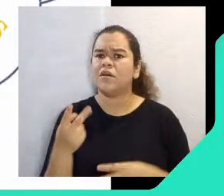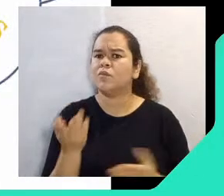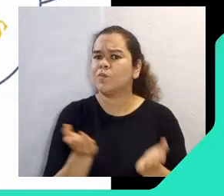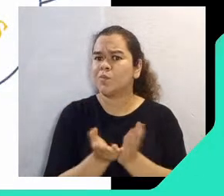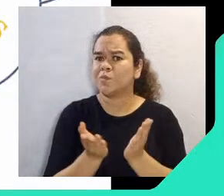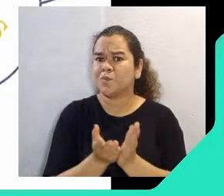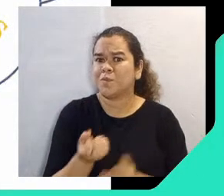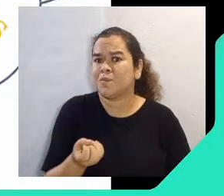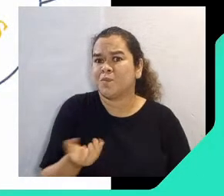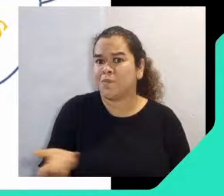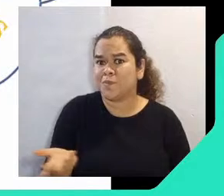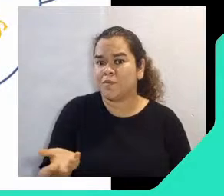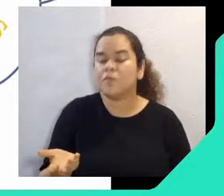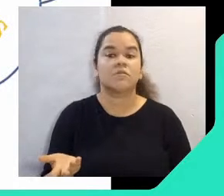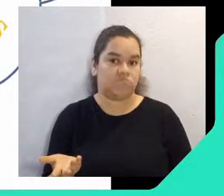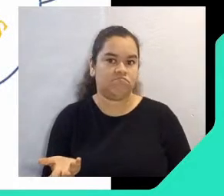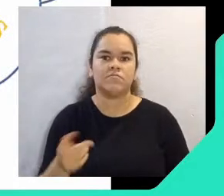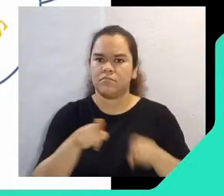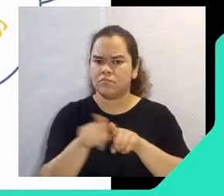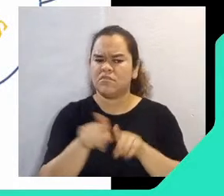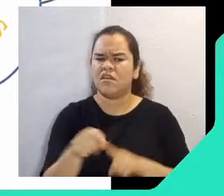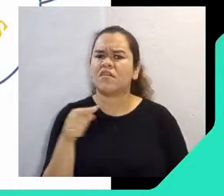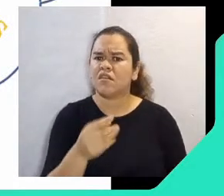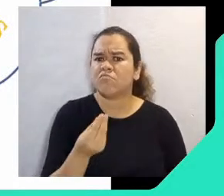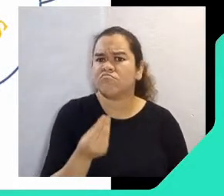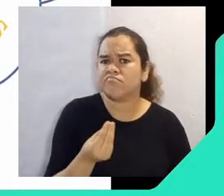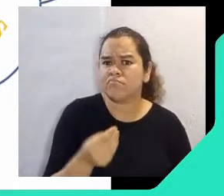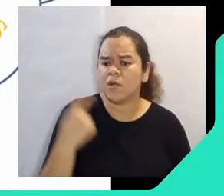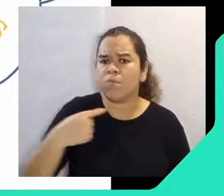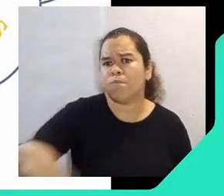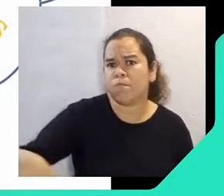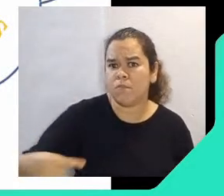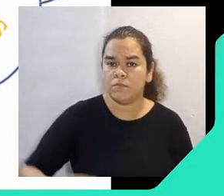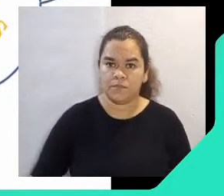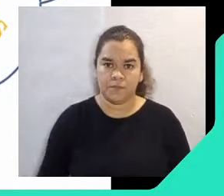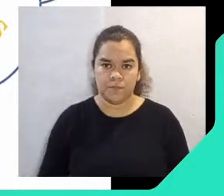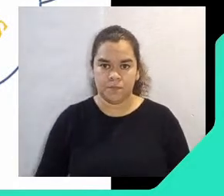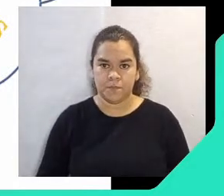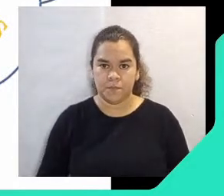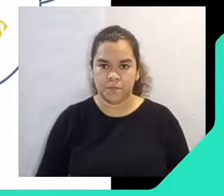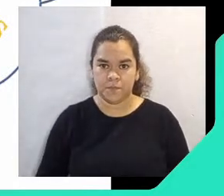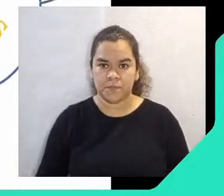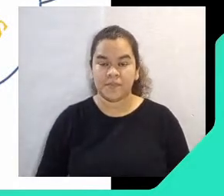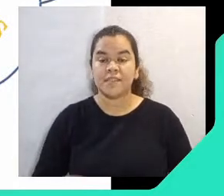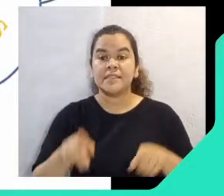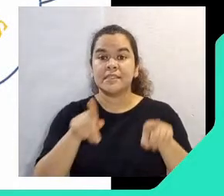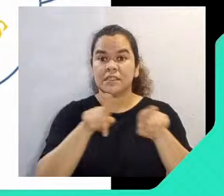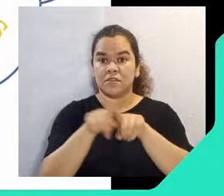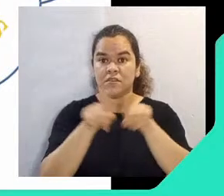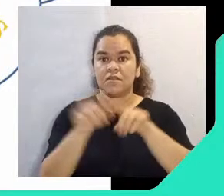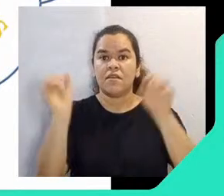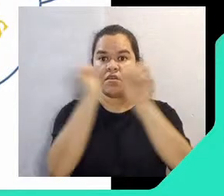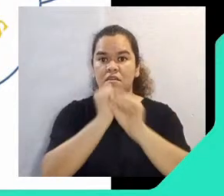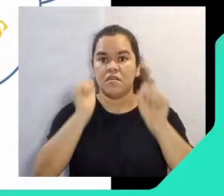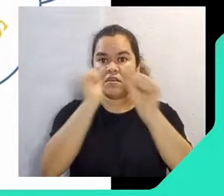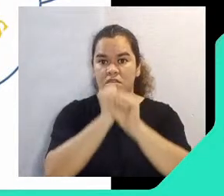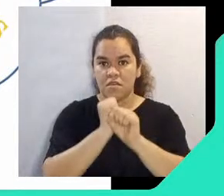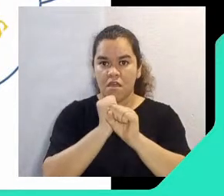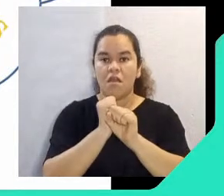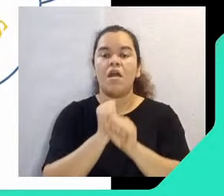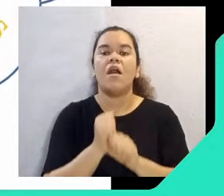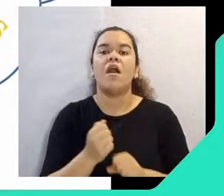¿Qué es la ingeniería en electrónica y en qué consiste? La ingeniería electrónica es una rama de la